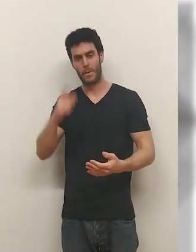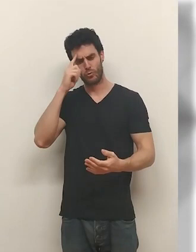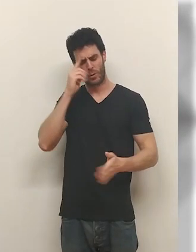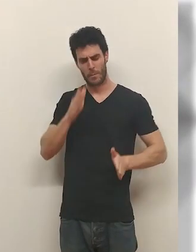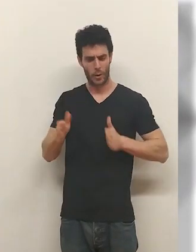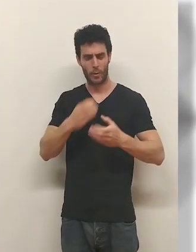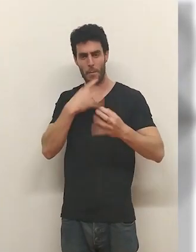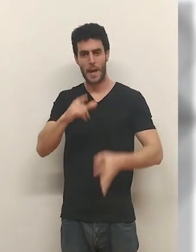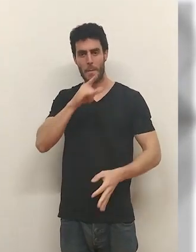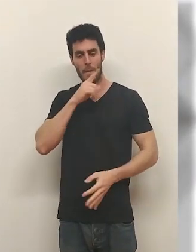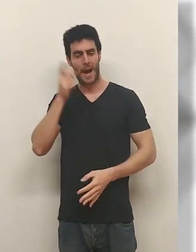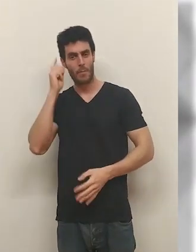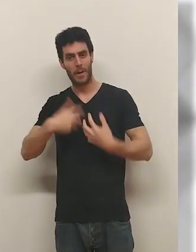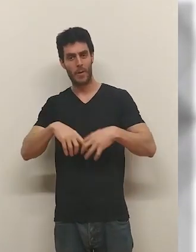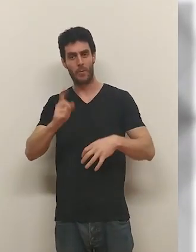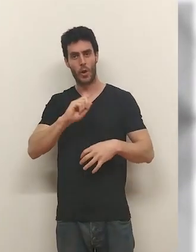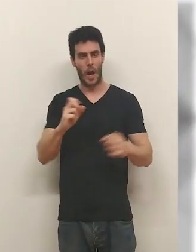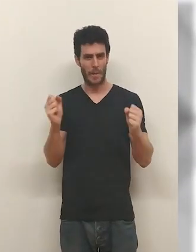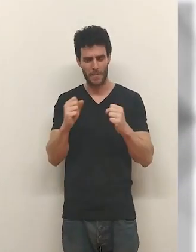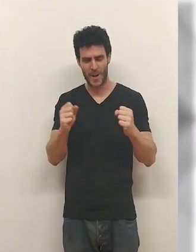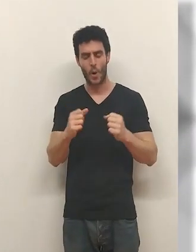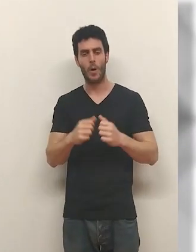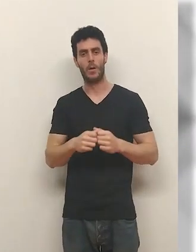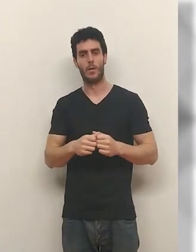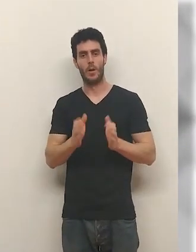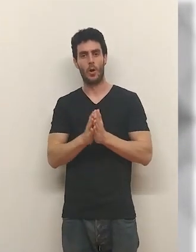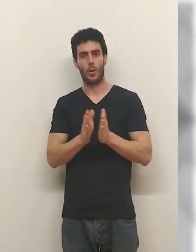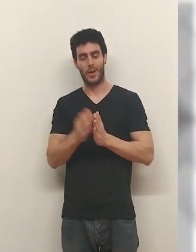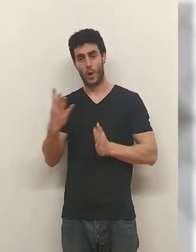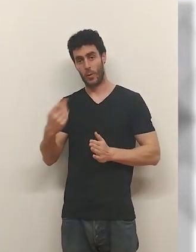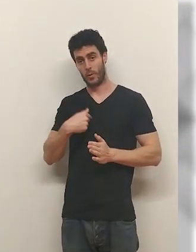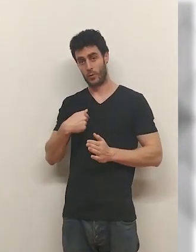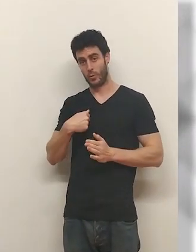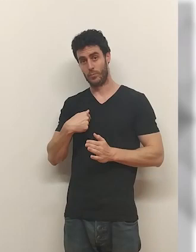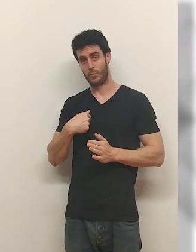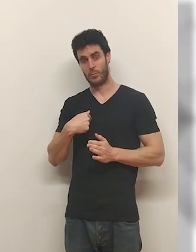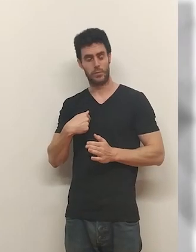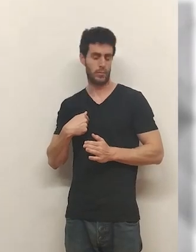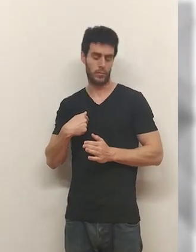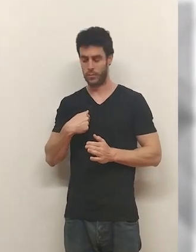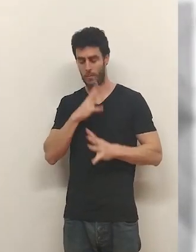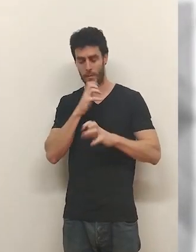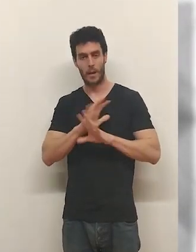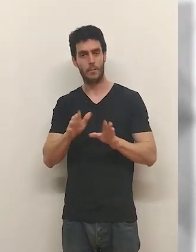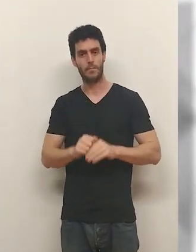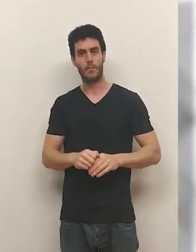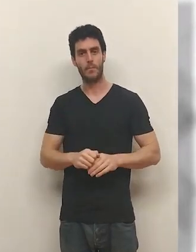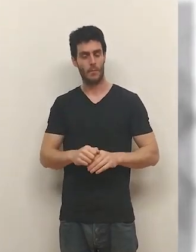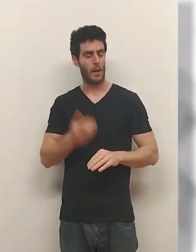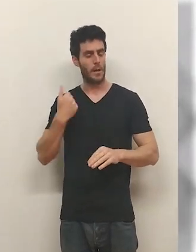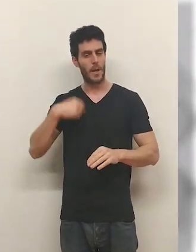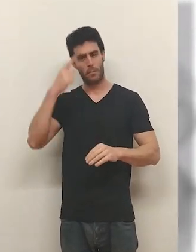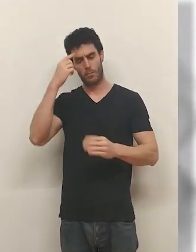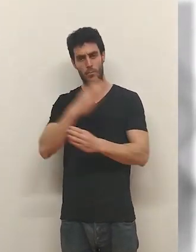recorrido, no teníamos cobertura, teníamos mucho frío. Cuatro compañeros y yo y lo pasamos verdaderamente mal. Olvidado ese mal